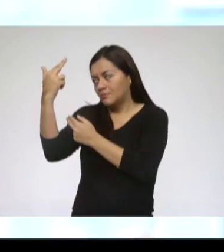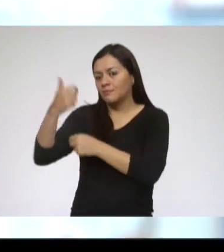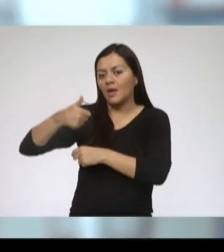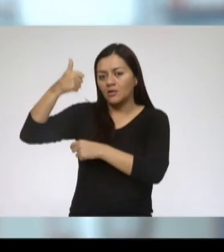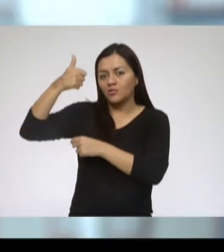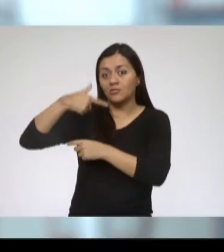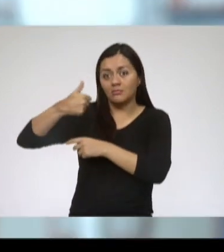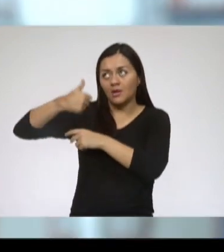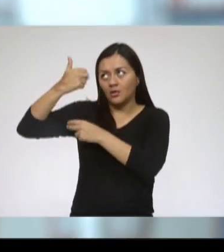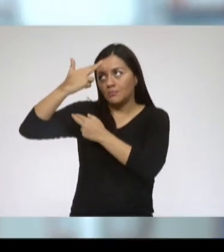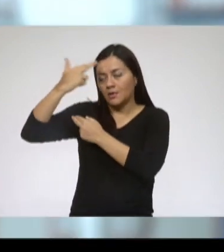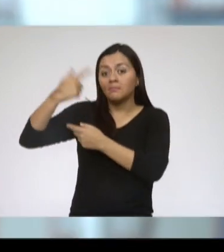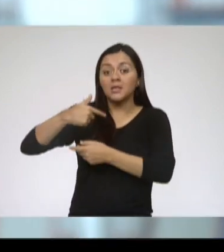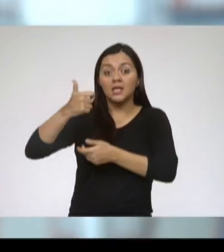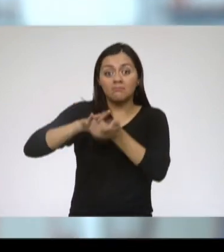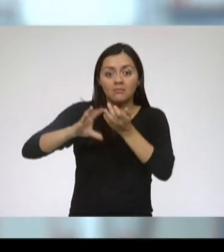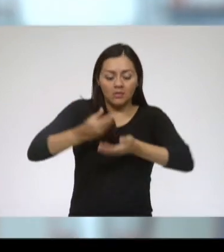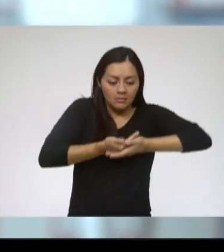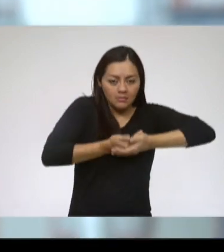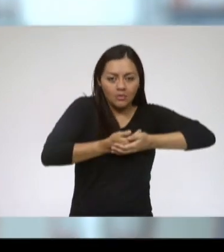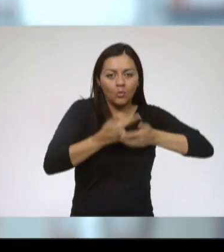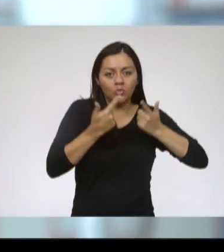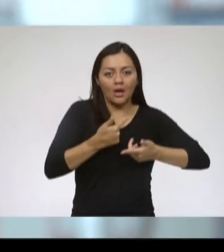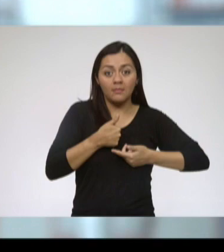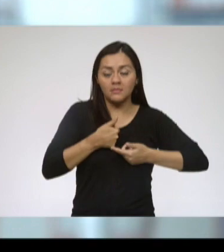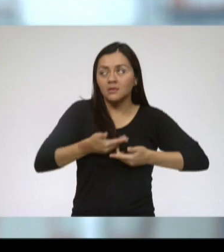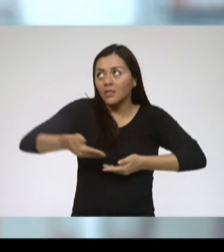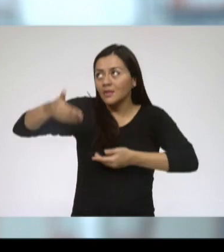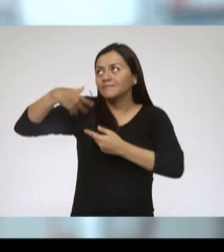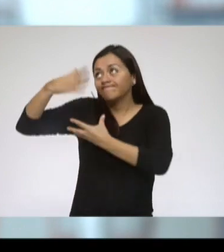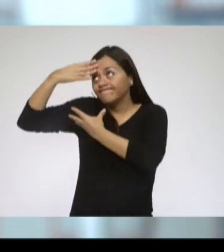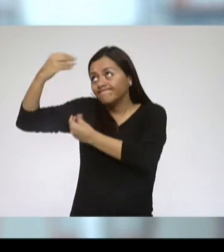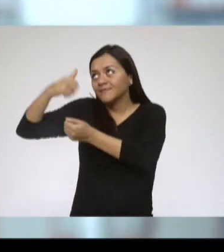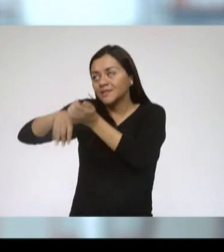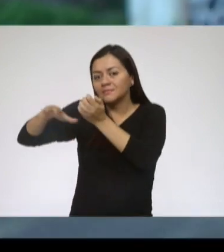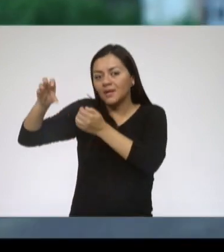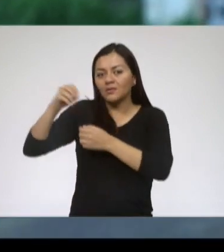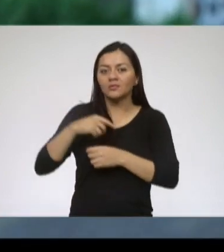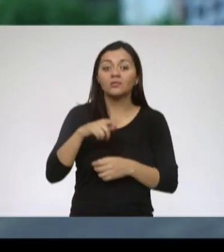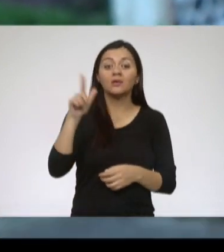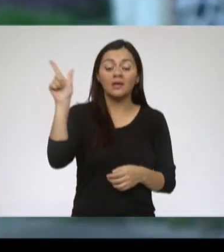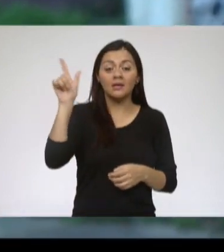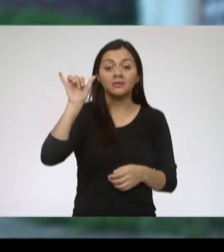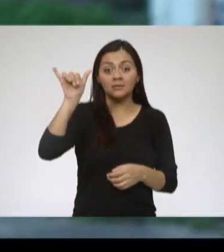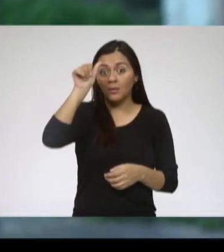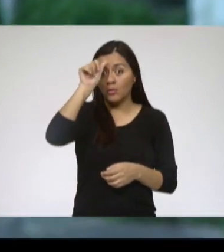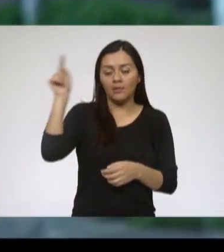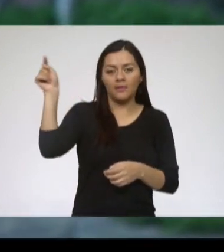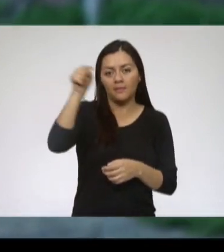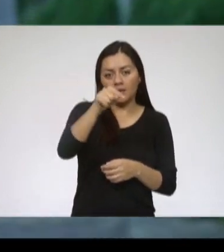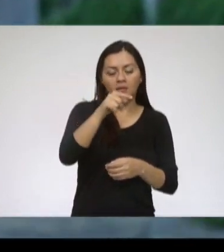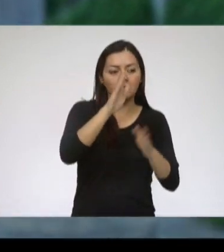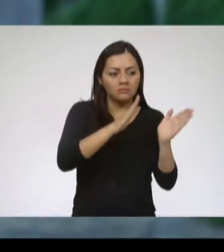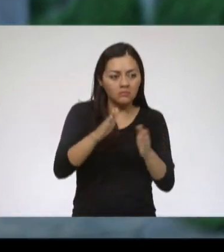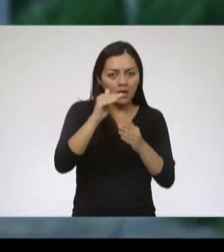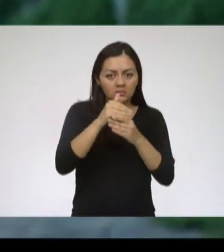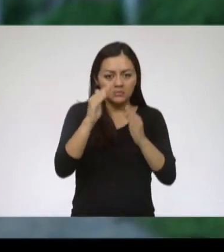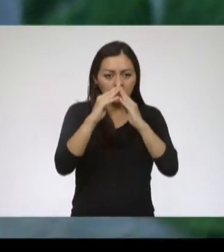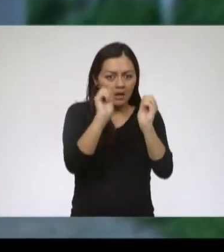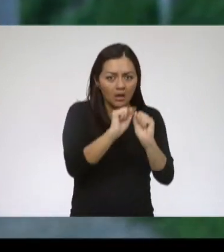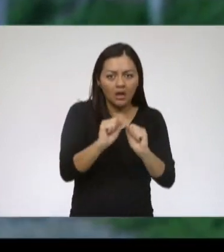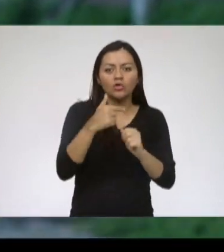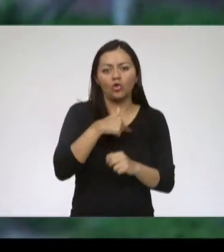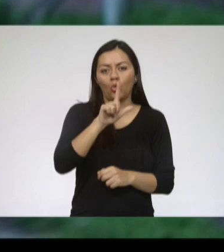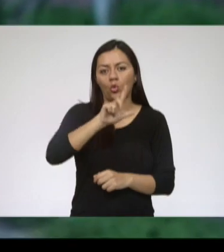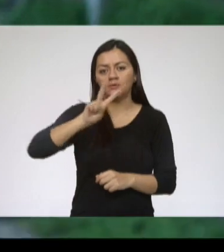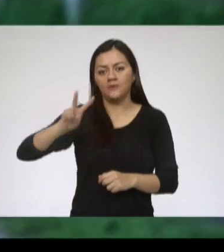Ellos los fines de semana se ocupan de la casa. Y yo de lunes a viernes. Entonces así nos organizamos en todo lo que haya que hacer en la casa.